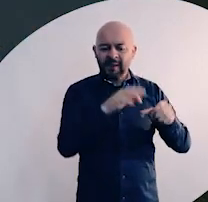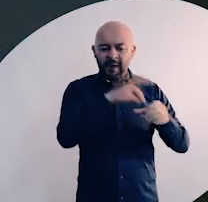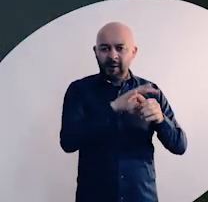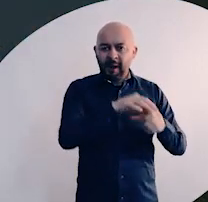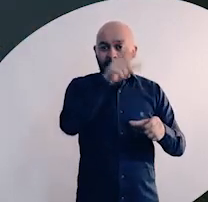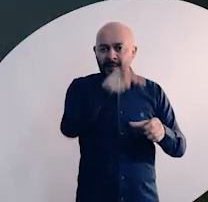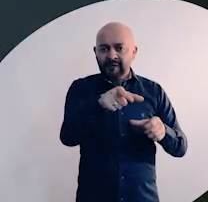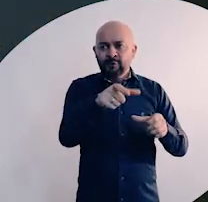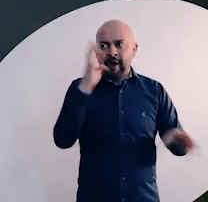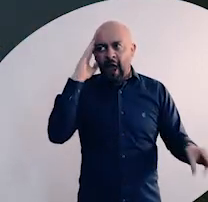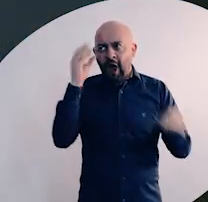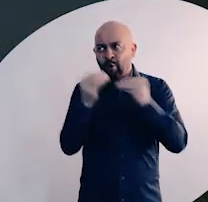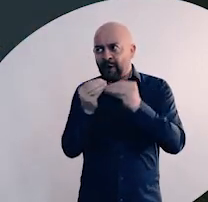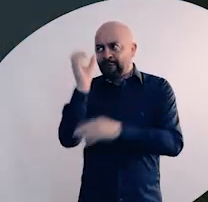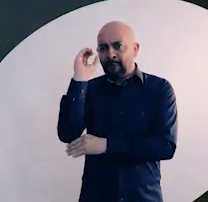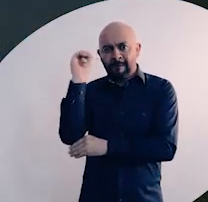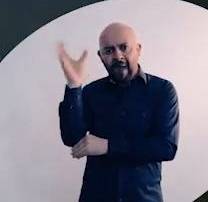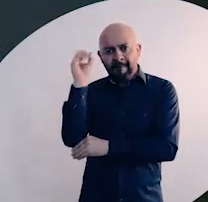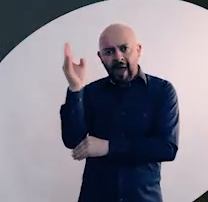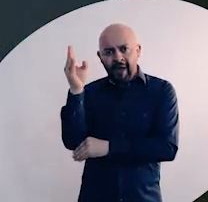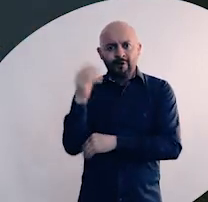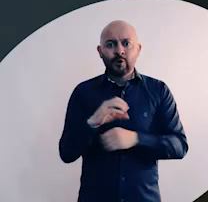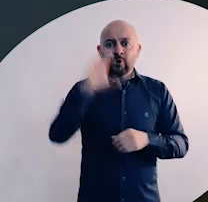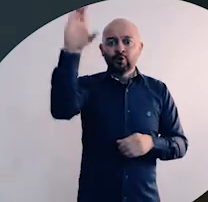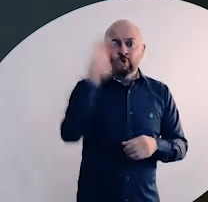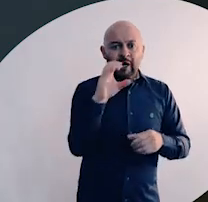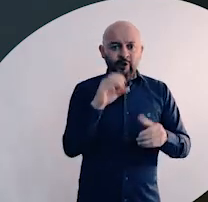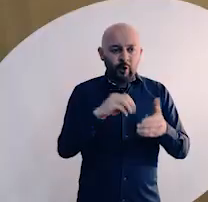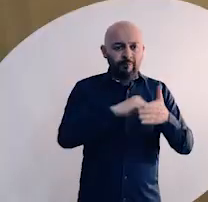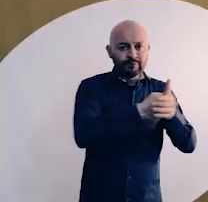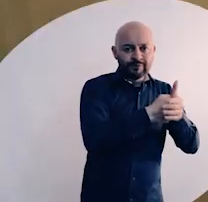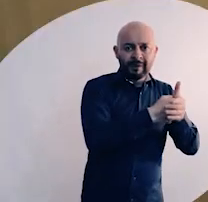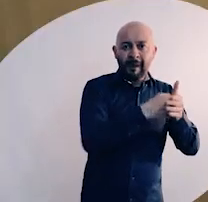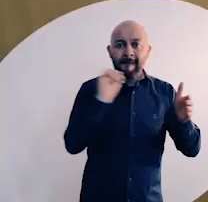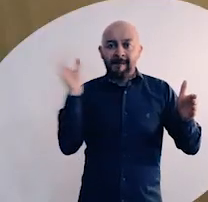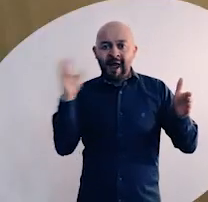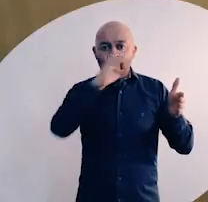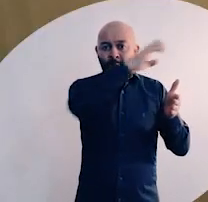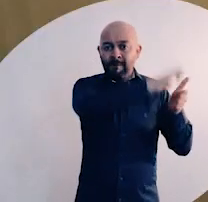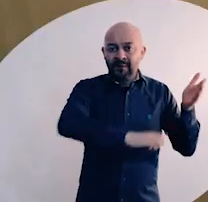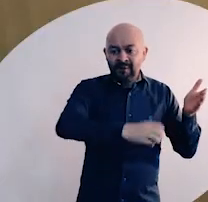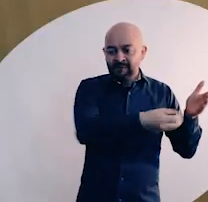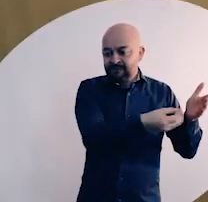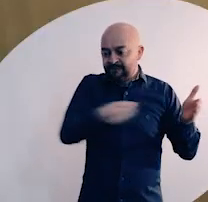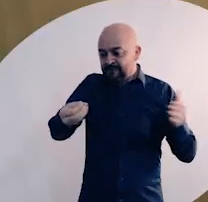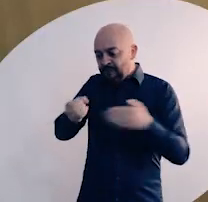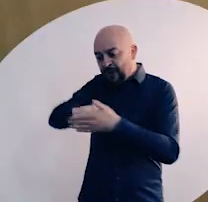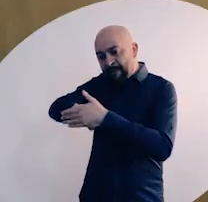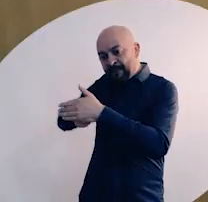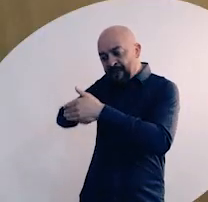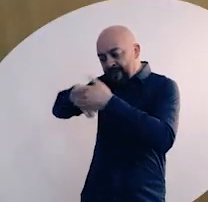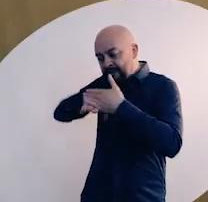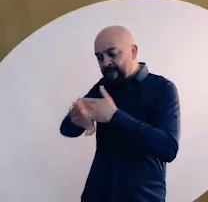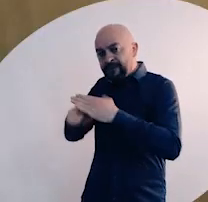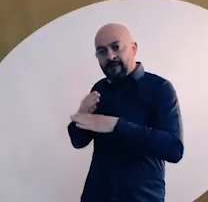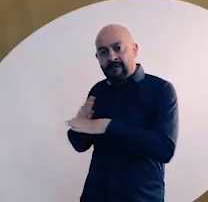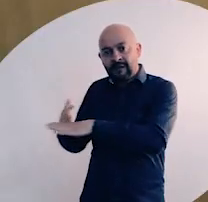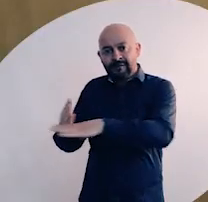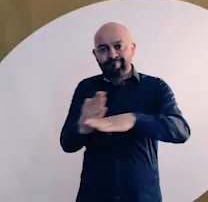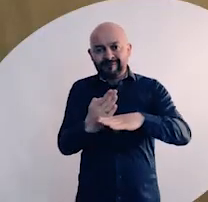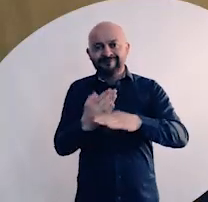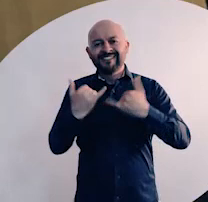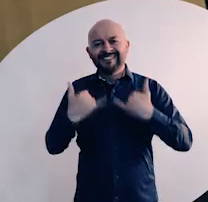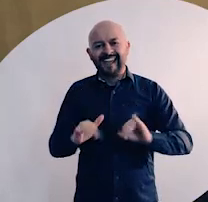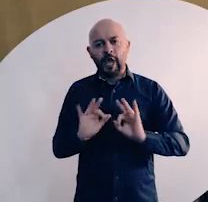para ahorrar, donde el cliente puede programar para que una vez reciba el pago de nómina en su cuenta, le descontemos de